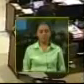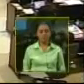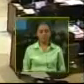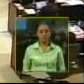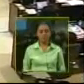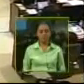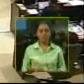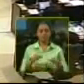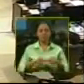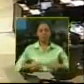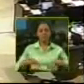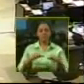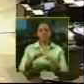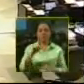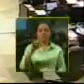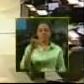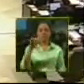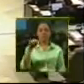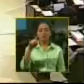Linda Machuca.